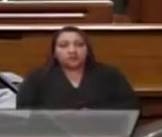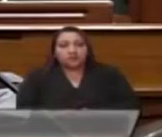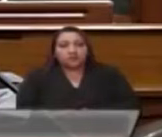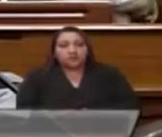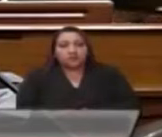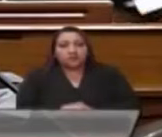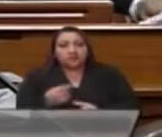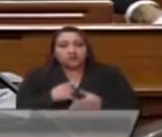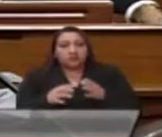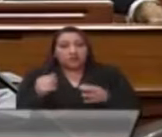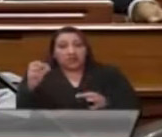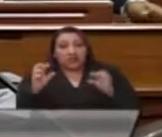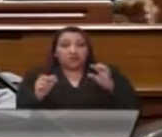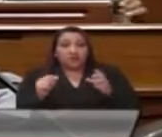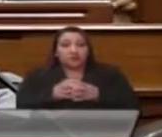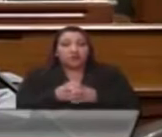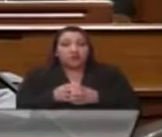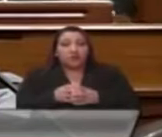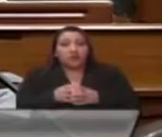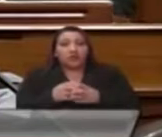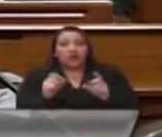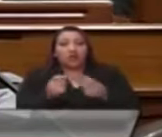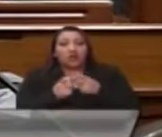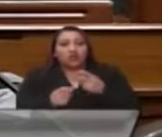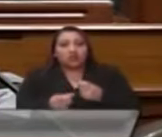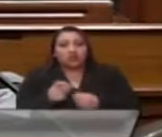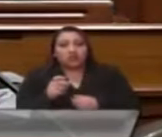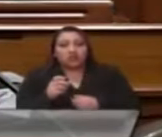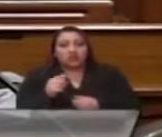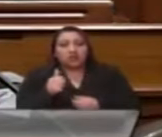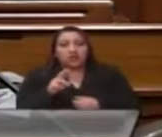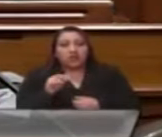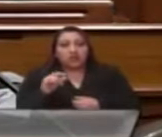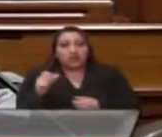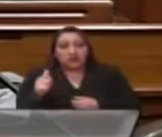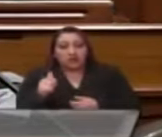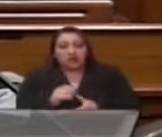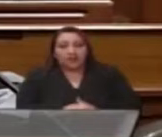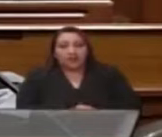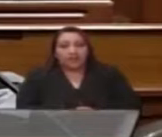Por lo que hace a la incertidumbre que compartía el congresista Marco Antonio Arana,